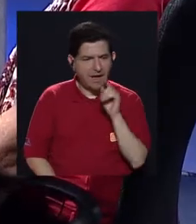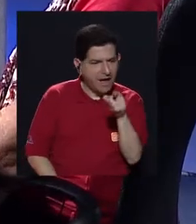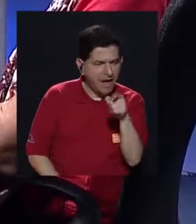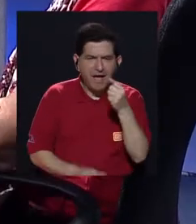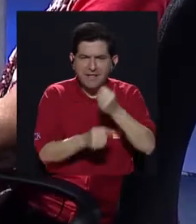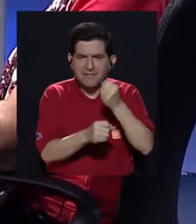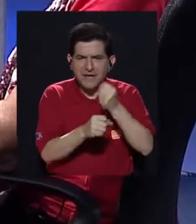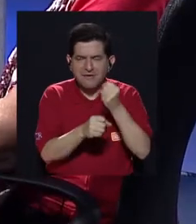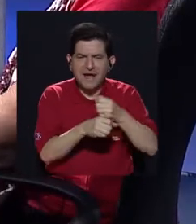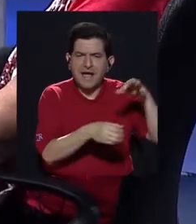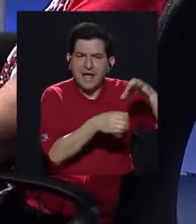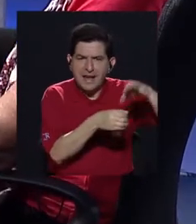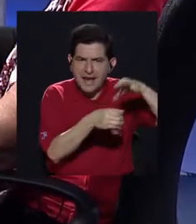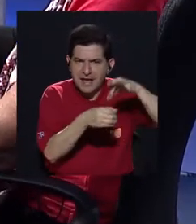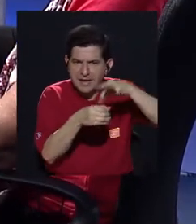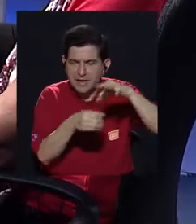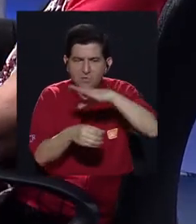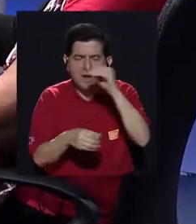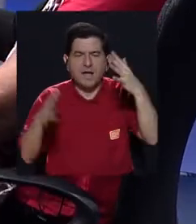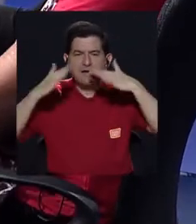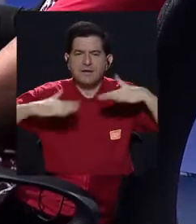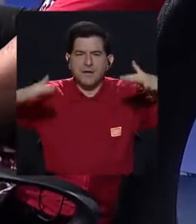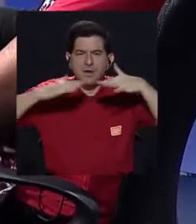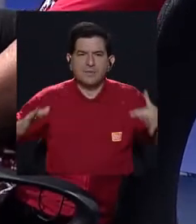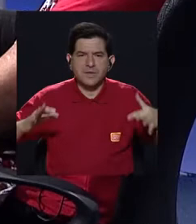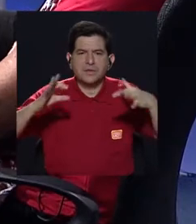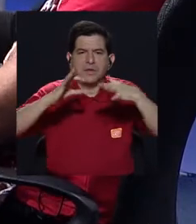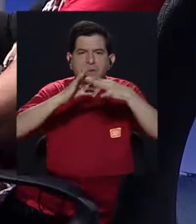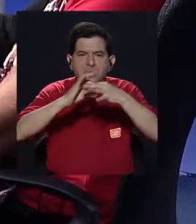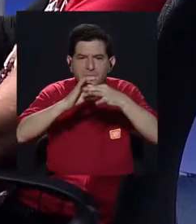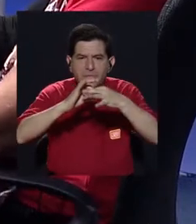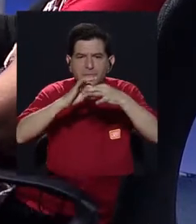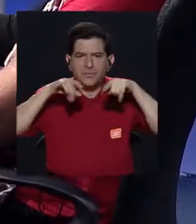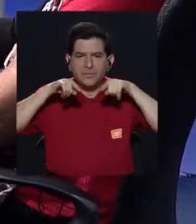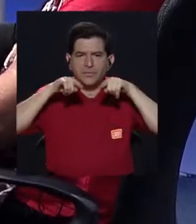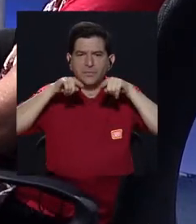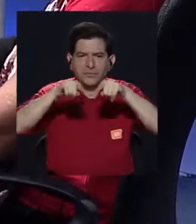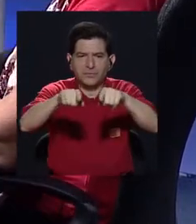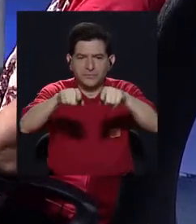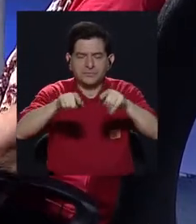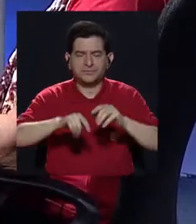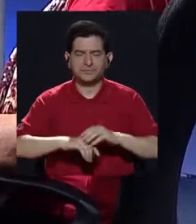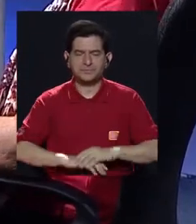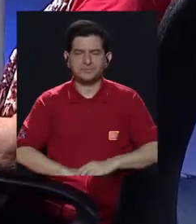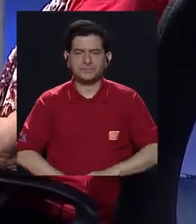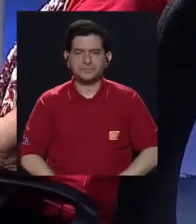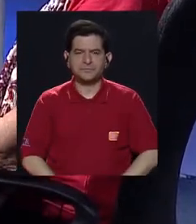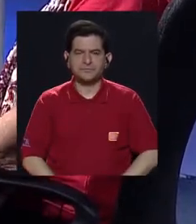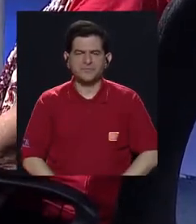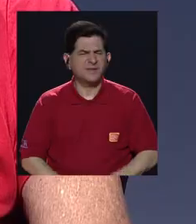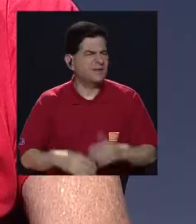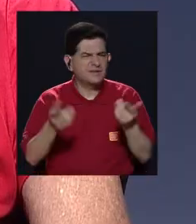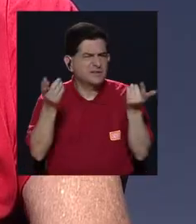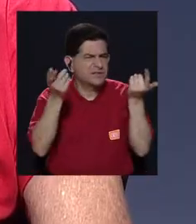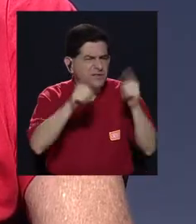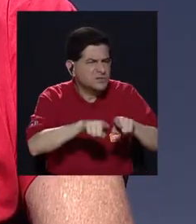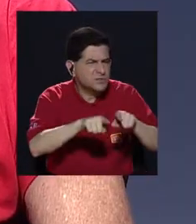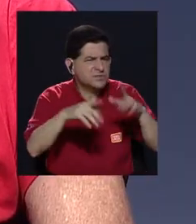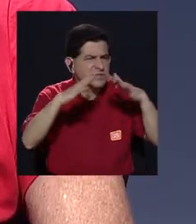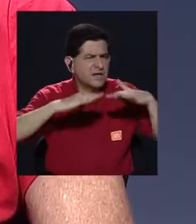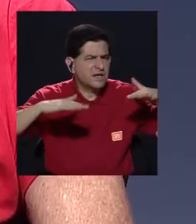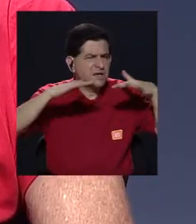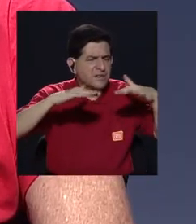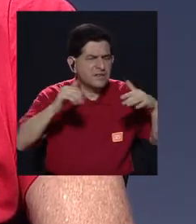se trabaja la parte agrícola y la parte ambiental una a la parte de la otra que ha pasado